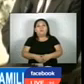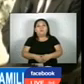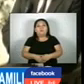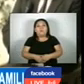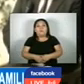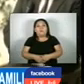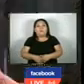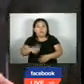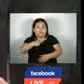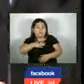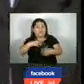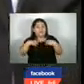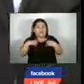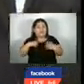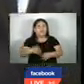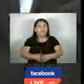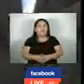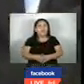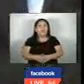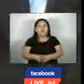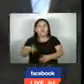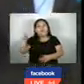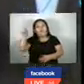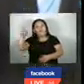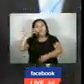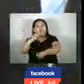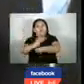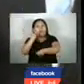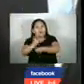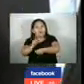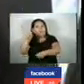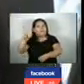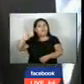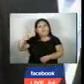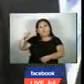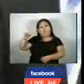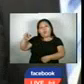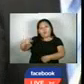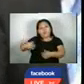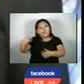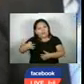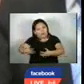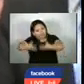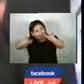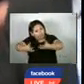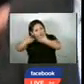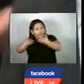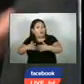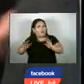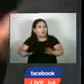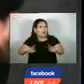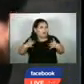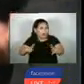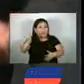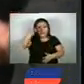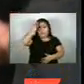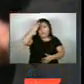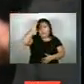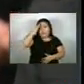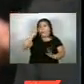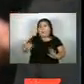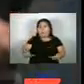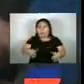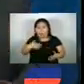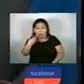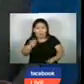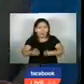Por la mía principalmente. Espera que el Ministerio Público de Guatemala realice las investigaciones correspondientes y confirmen el por qué brindó